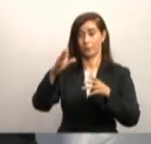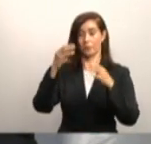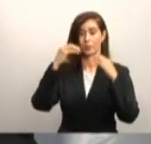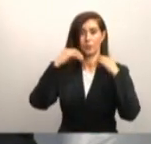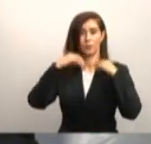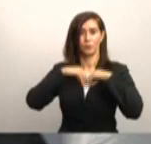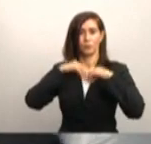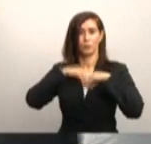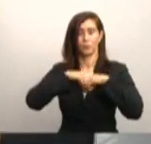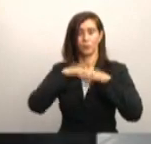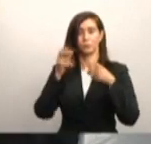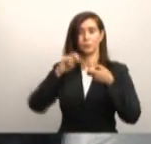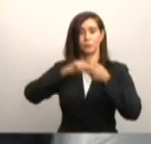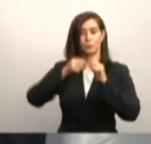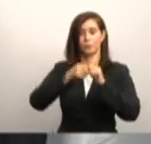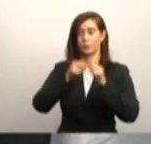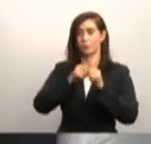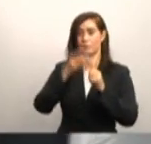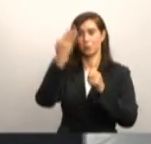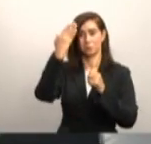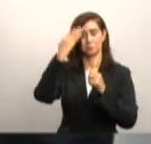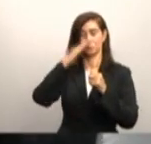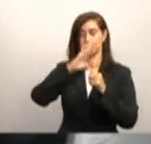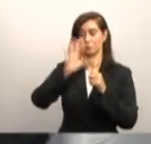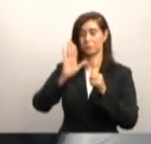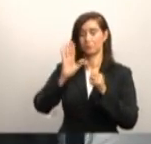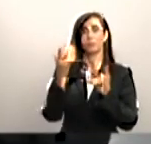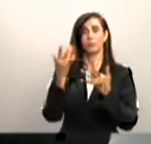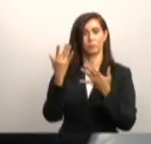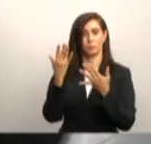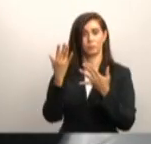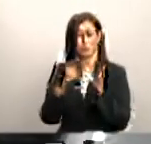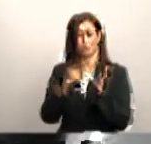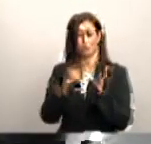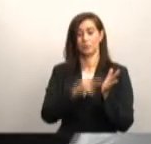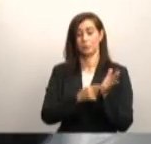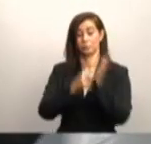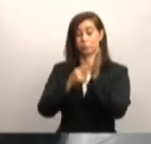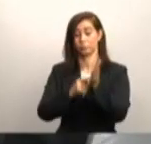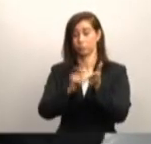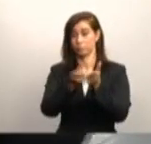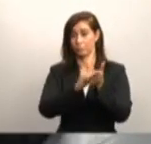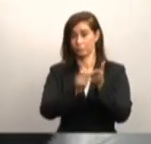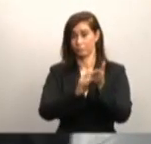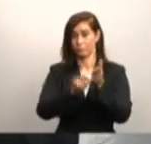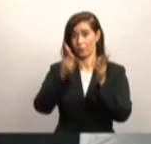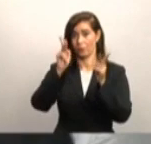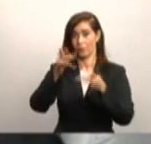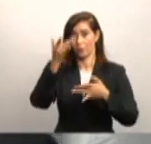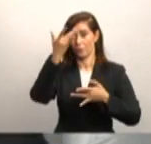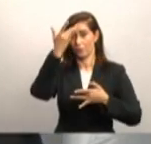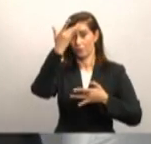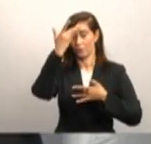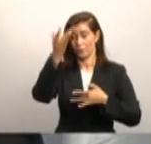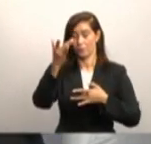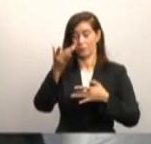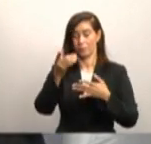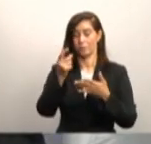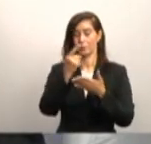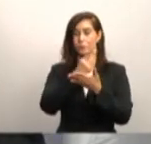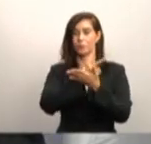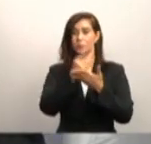el sistema va haciendo al SINAVE el reporte periódico, habitualmente por